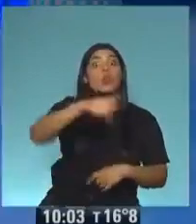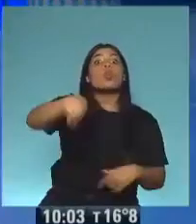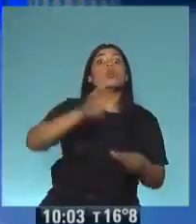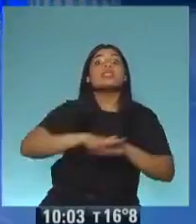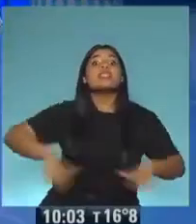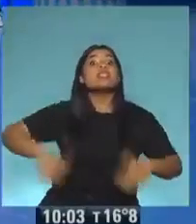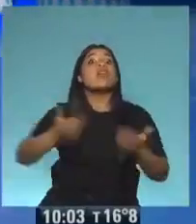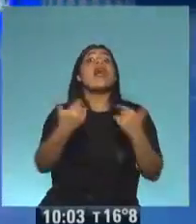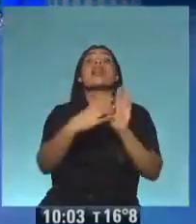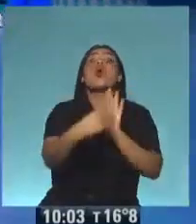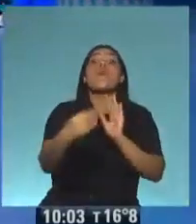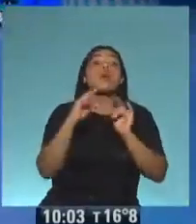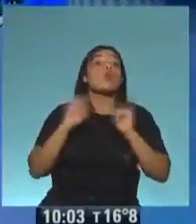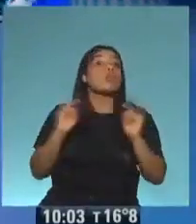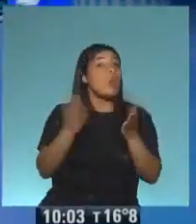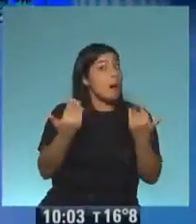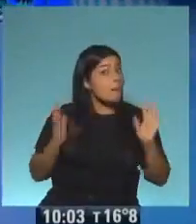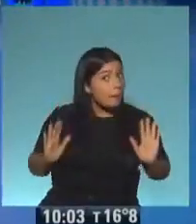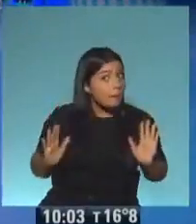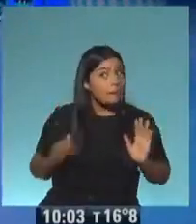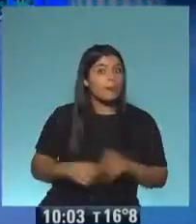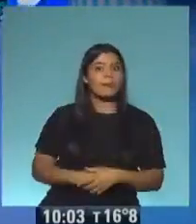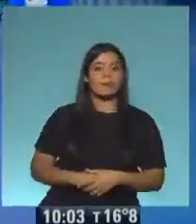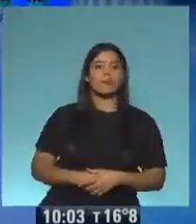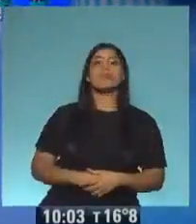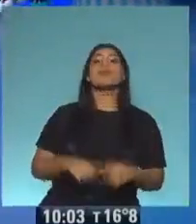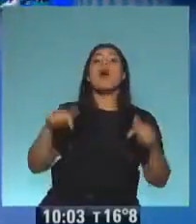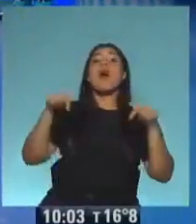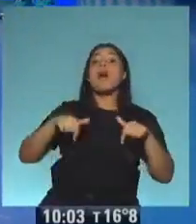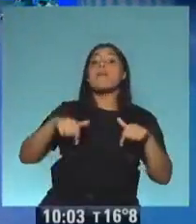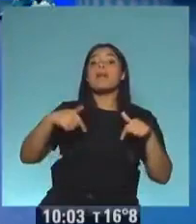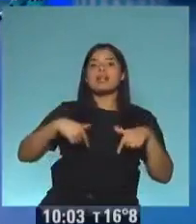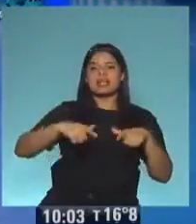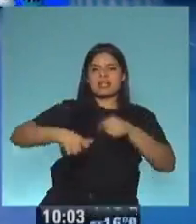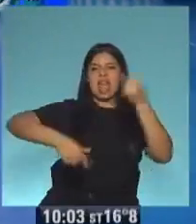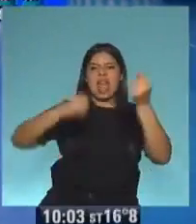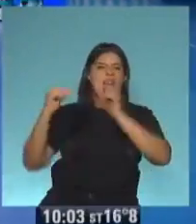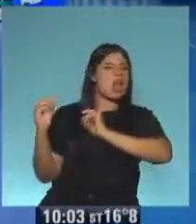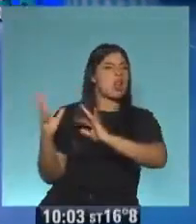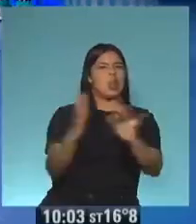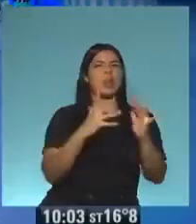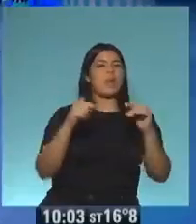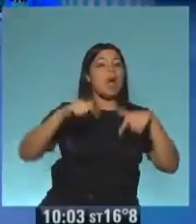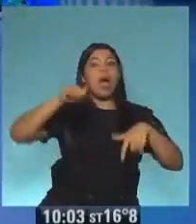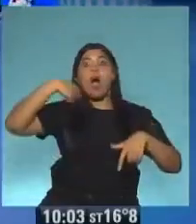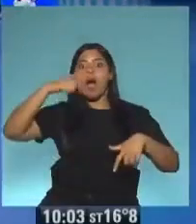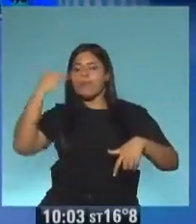¡Sí! ¡Vamos! ¡Vamos por más! ¡Sí! ¡Más animales! ¡En el lugar! ¡En la selva! ¡Hay